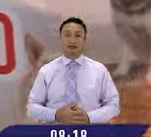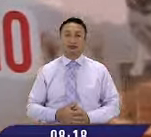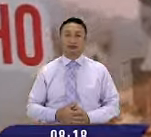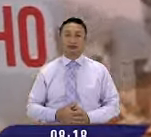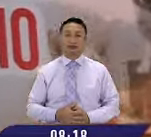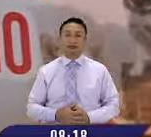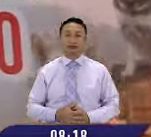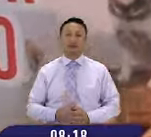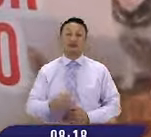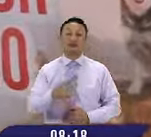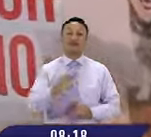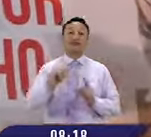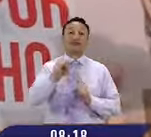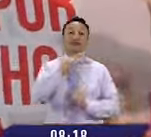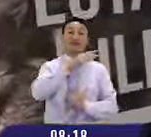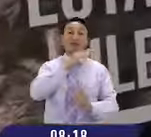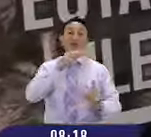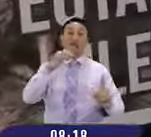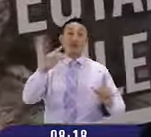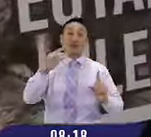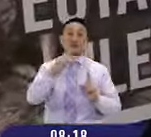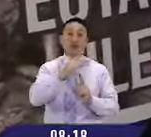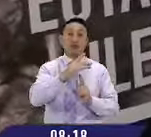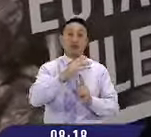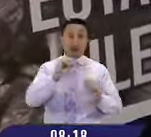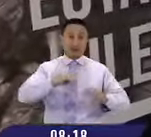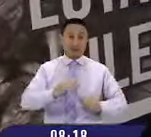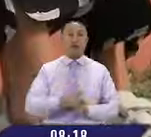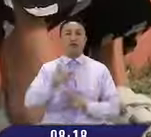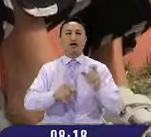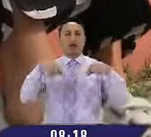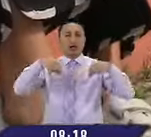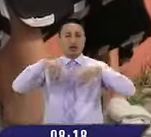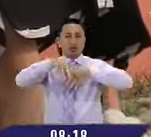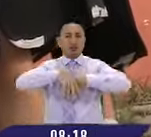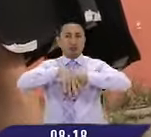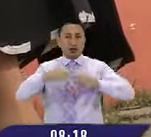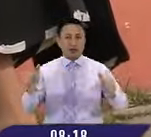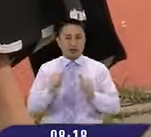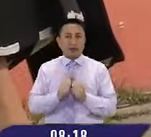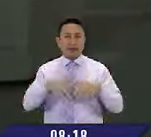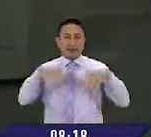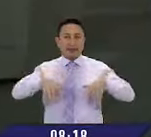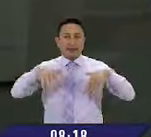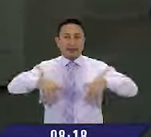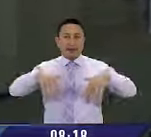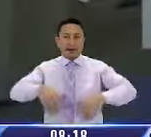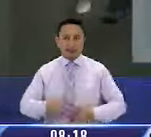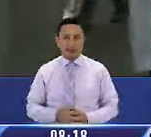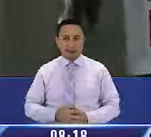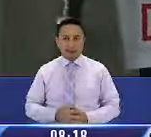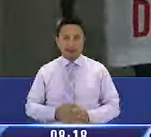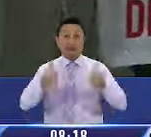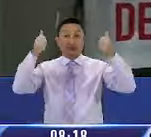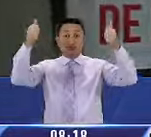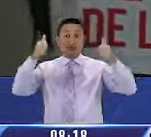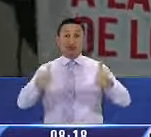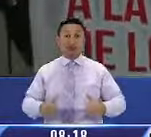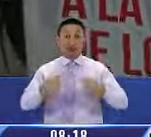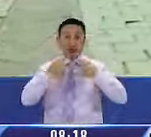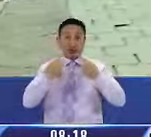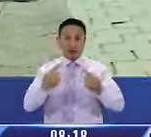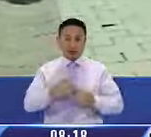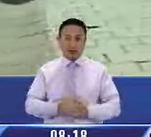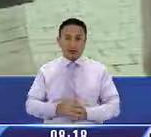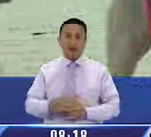Desde el Parque El Arbolito, en el centro de Quito, decenas de ciudadanos marcharon acompañados por sus mascotas. Con pancartas y consignas